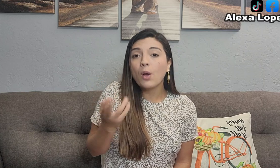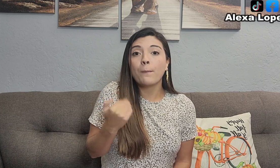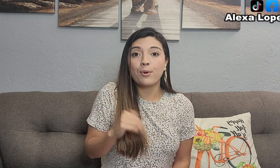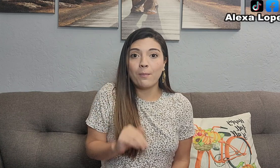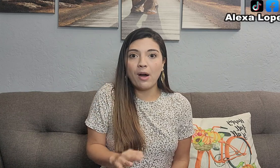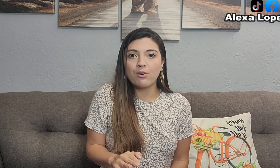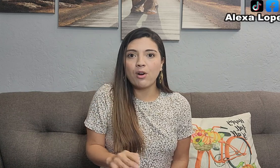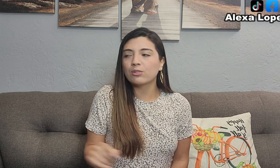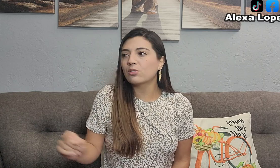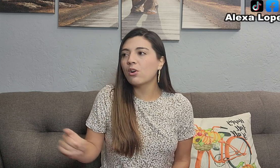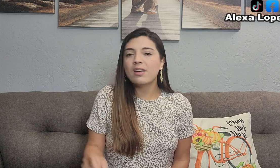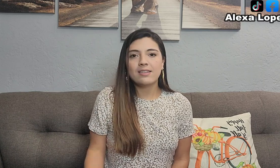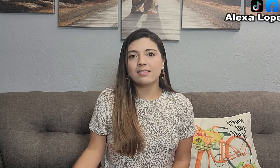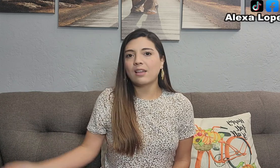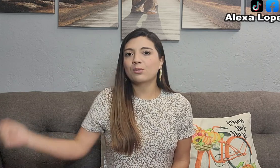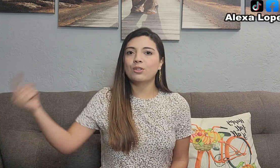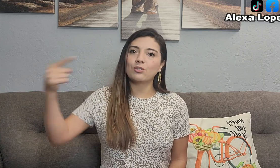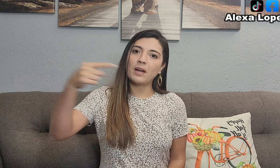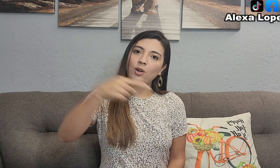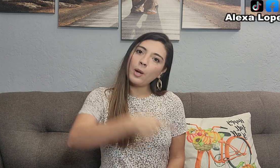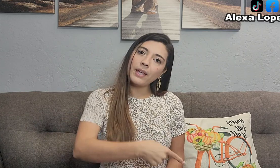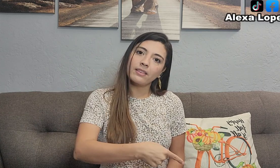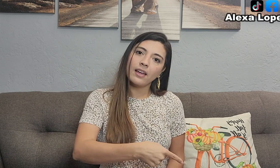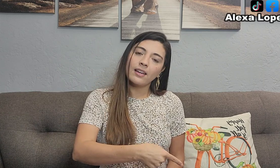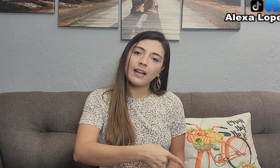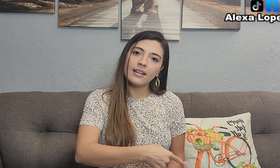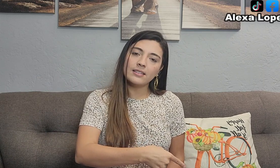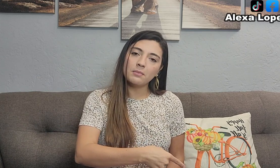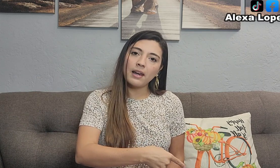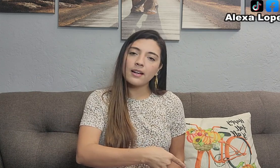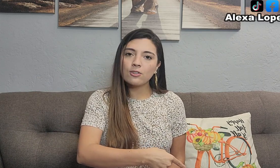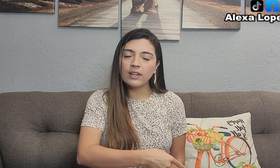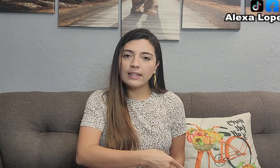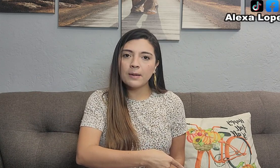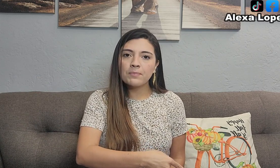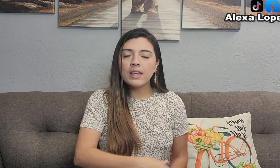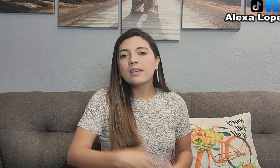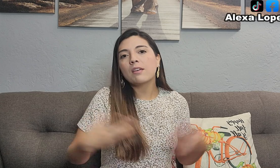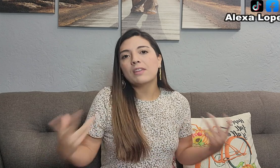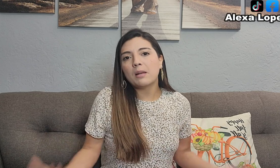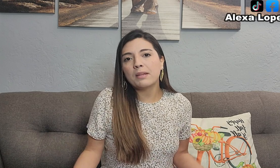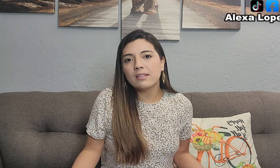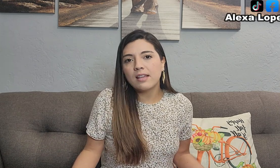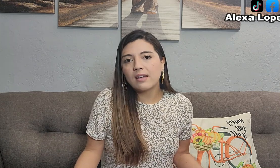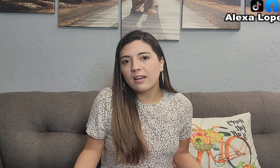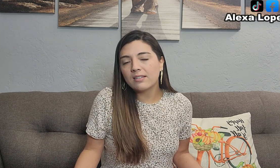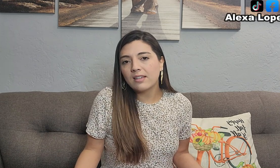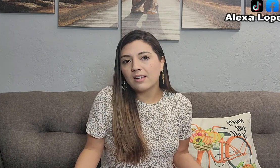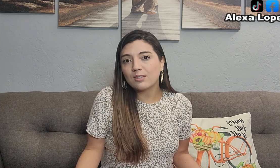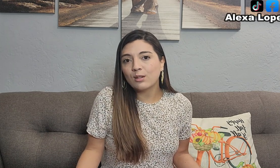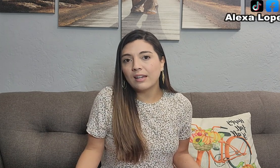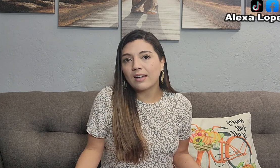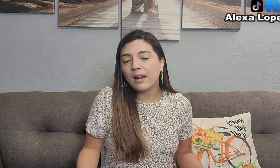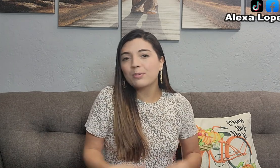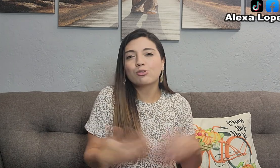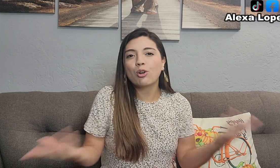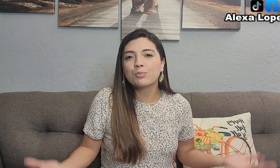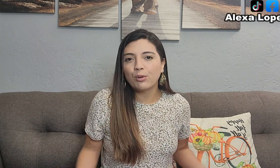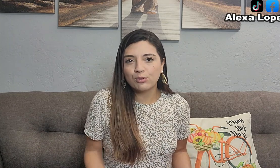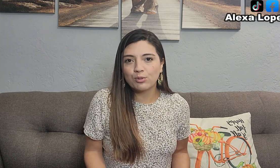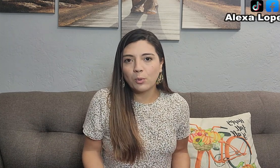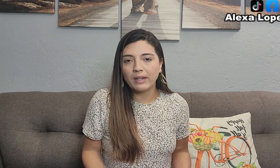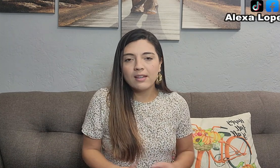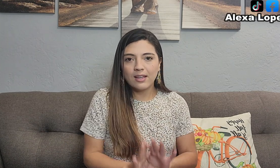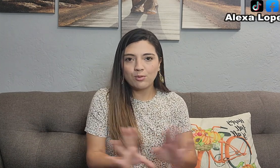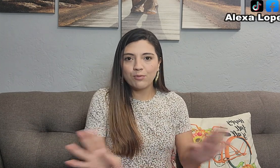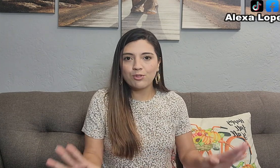Unidos por un bajo costo, y Estados Unidos va y no la vende, carísima la gasolina, que finalmente si hay gasolina cara, pues todos los